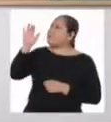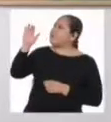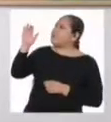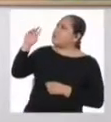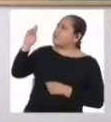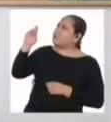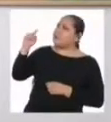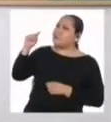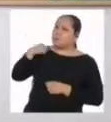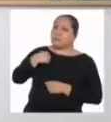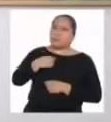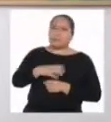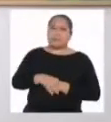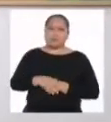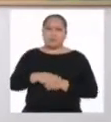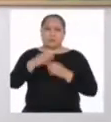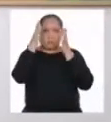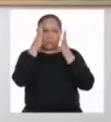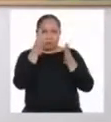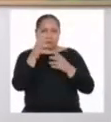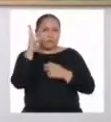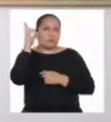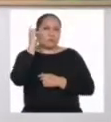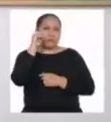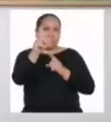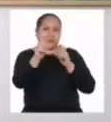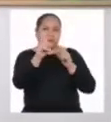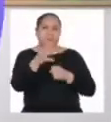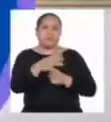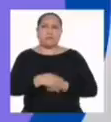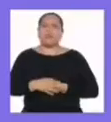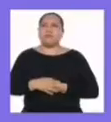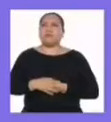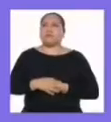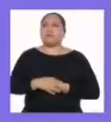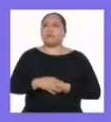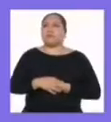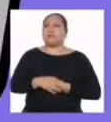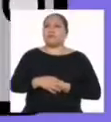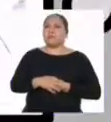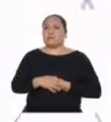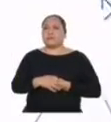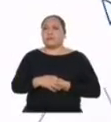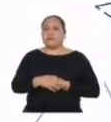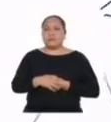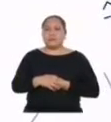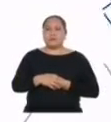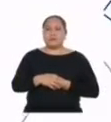por ahí? Acá estoy, Berenice, atenta para escuchar esas preguntas.